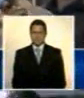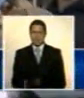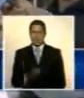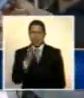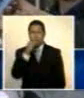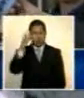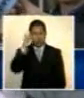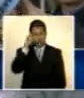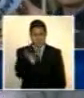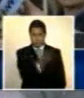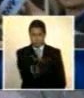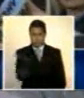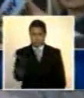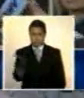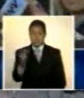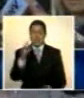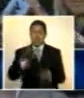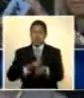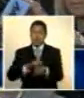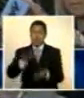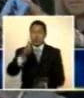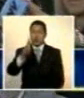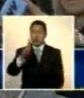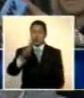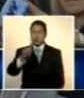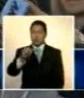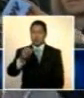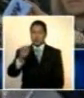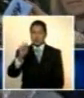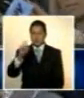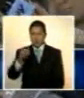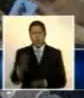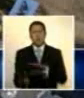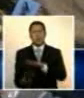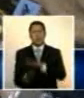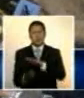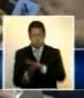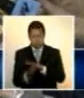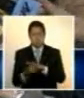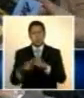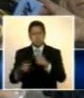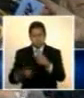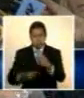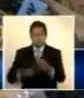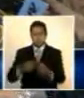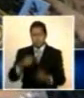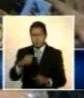Buenos días. El doctor Rusián continúa su evolución